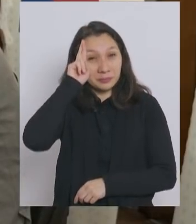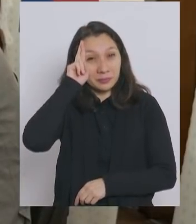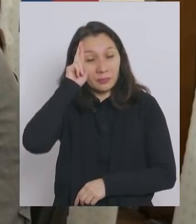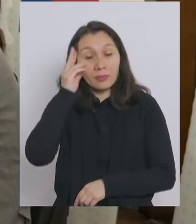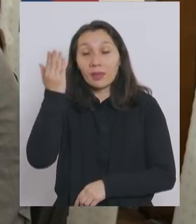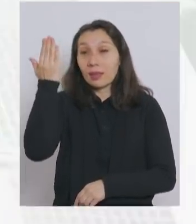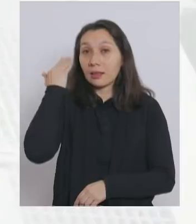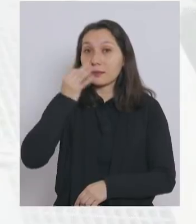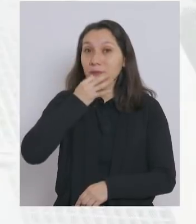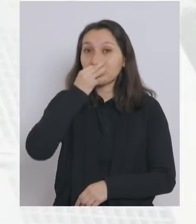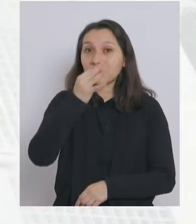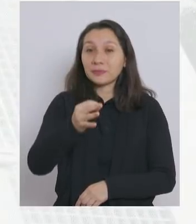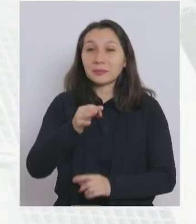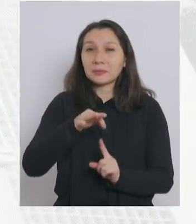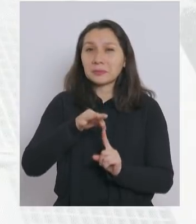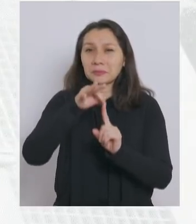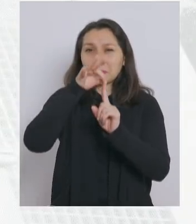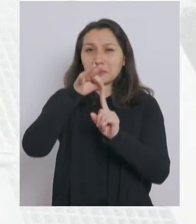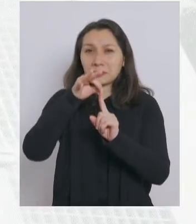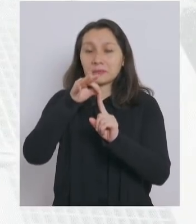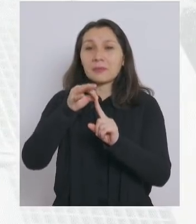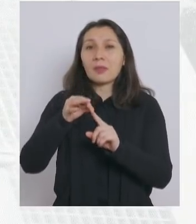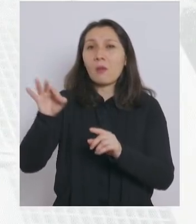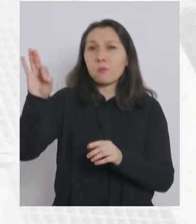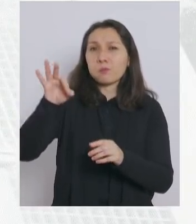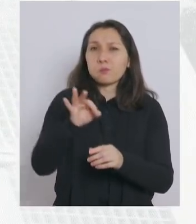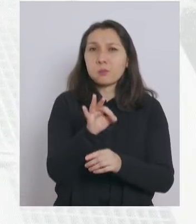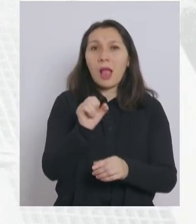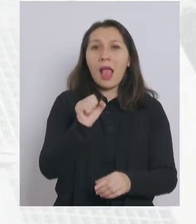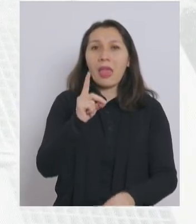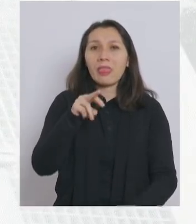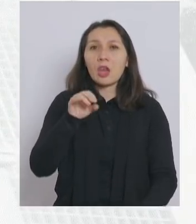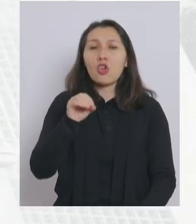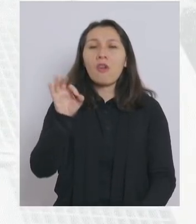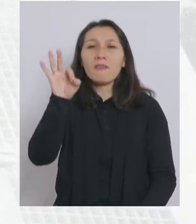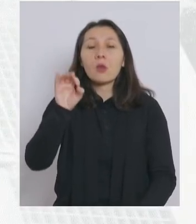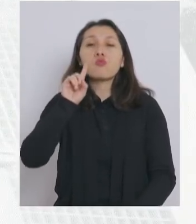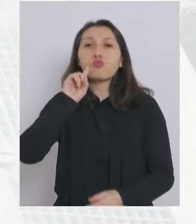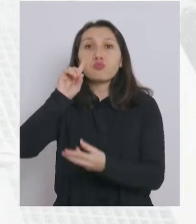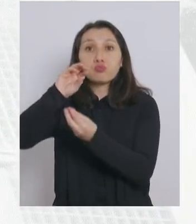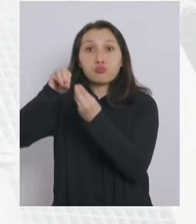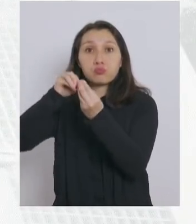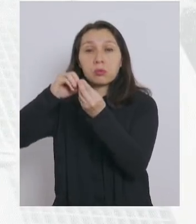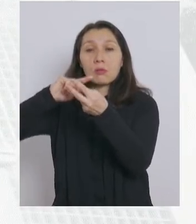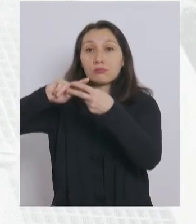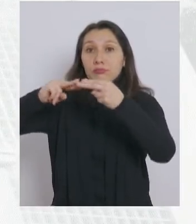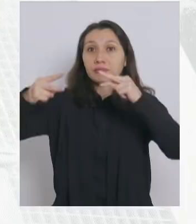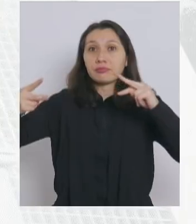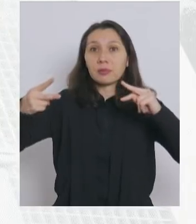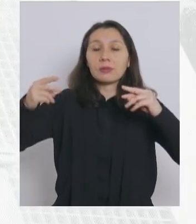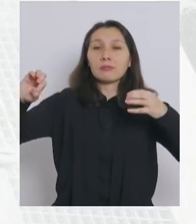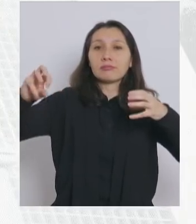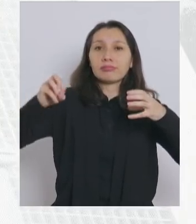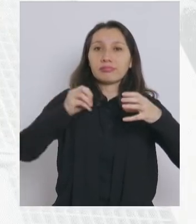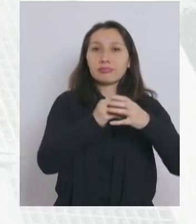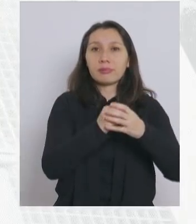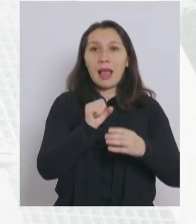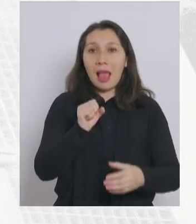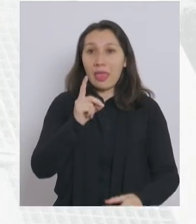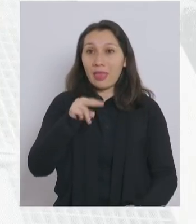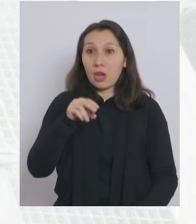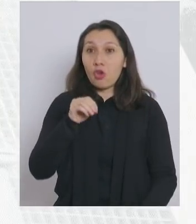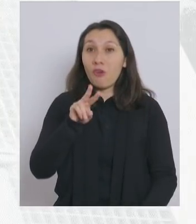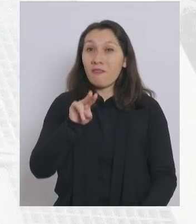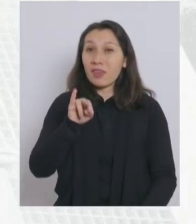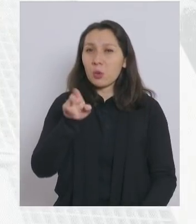había mencionado anteriormente, que el principio activo es este adenovirus que contiene la información genética para producir la proteína Spike. Los adenovirus, como dice